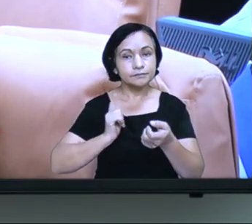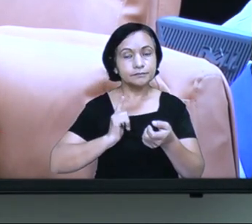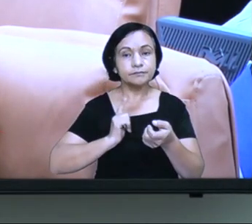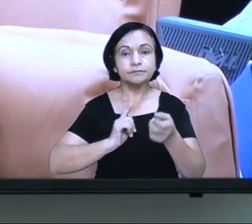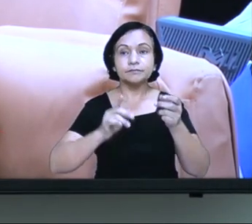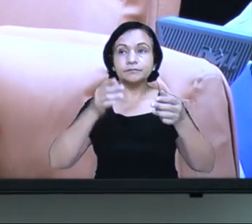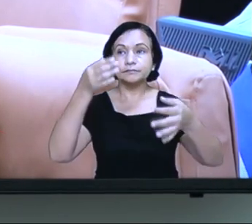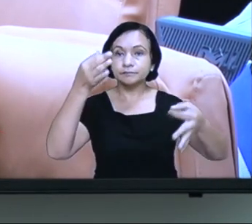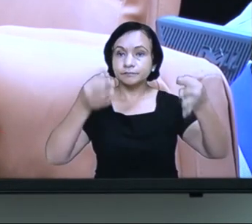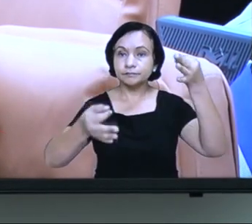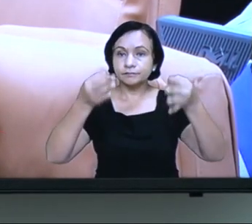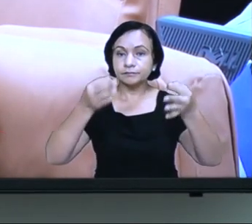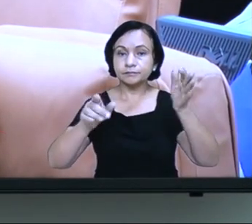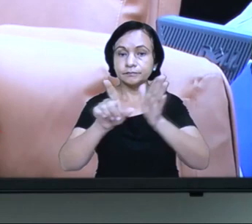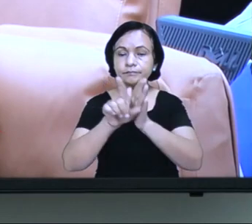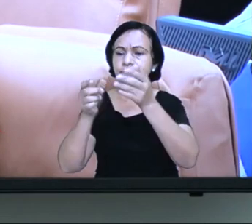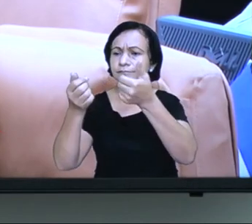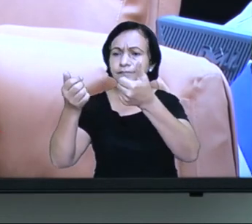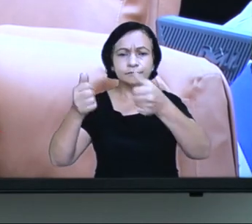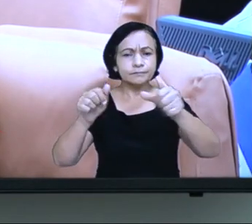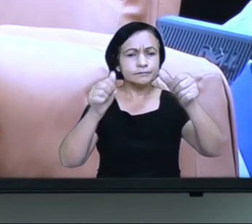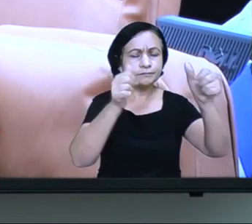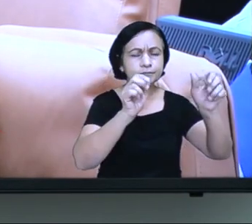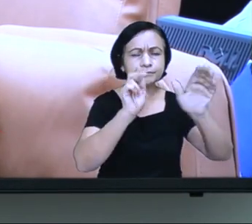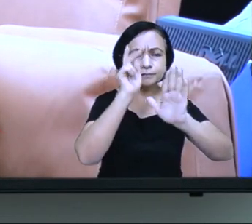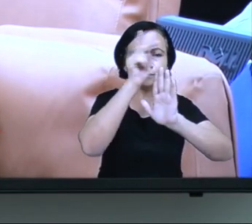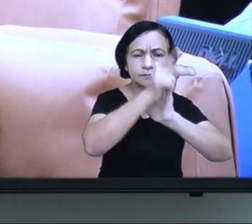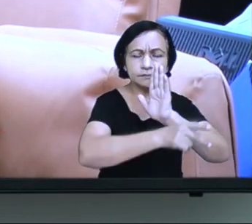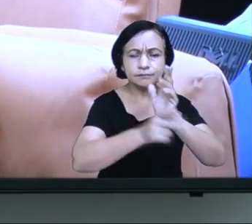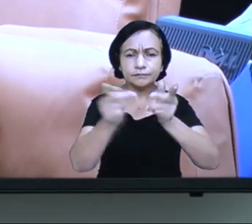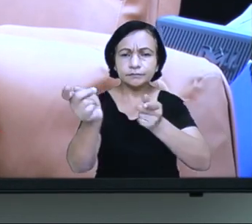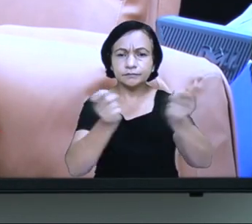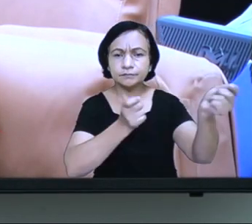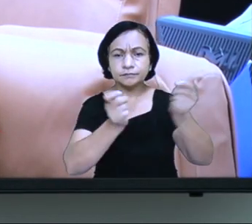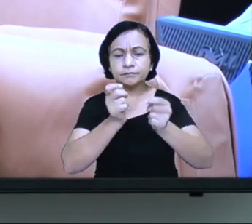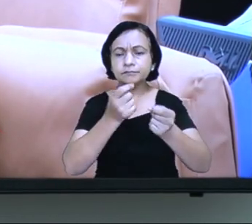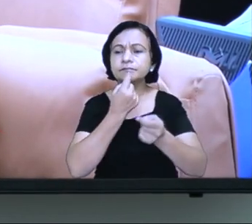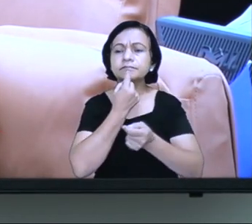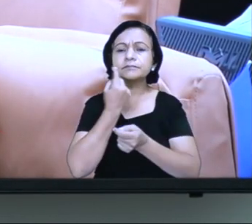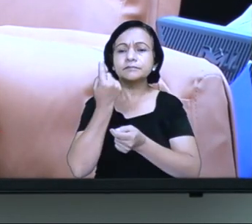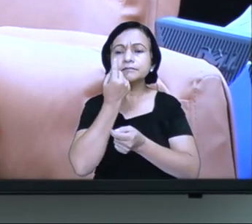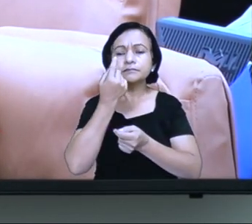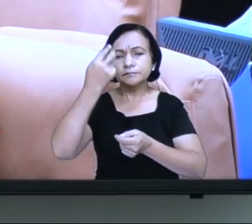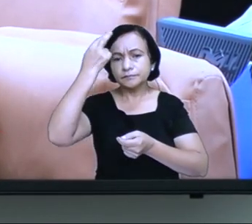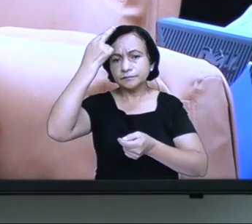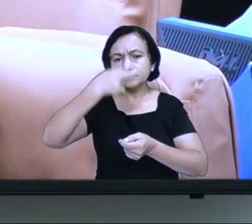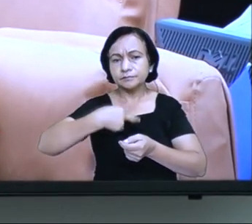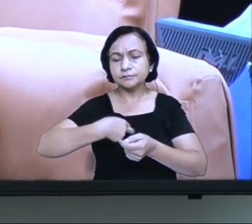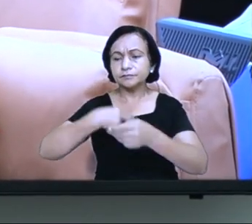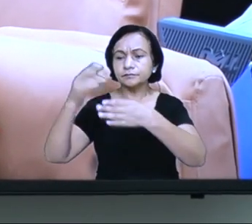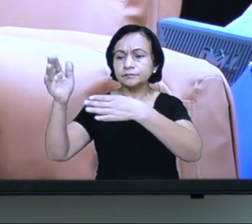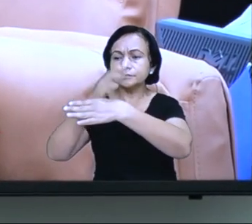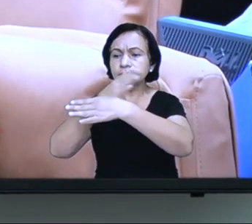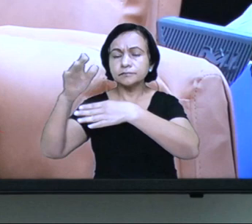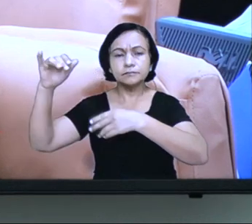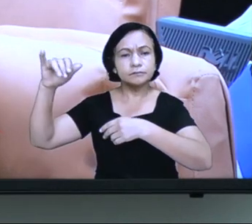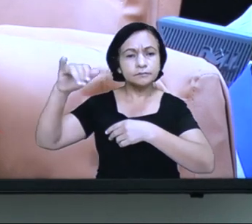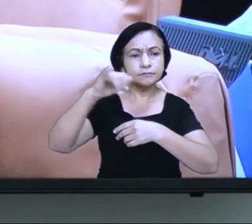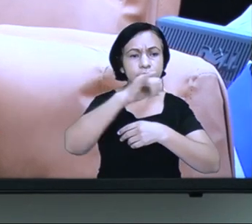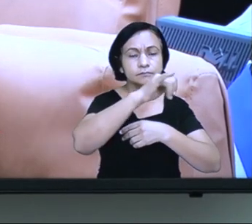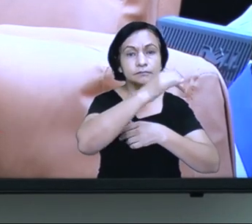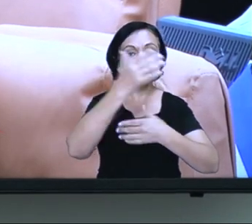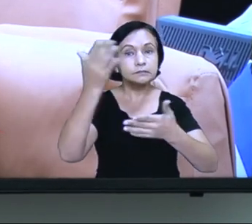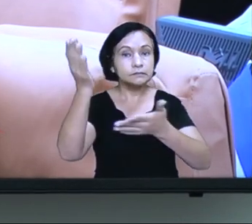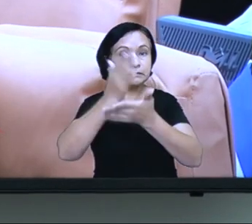marco jurídico uniforme que regule la responsabilidad de las compañías aéreas en caso